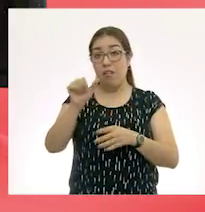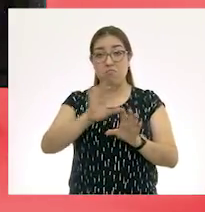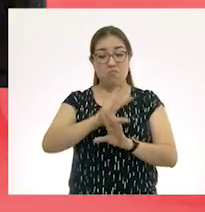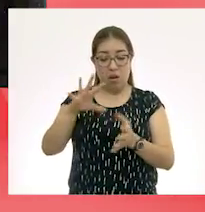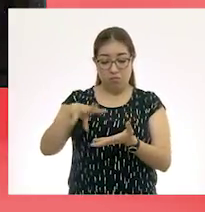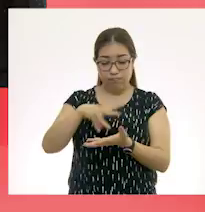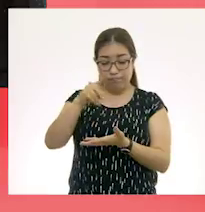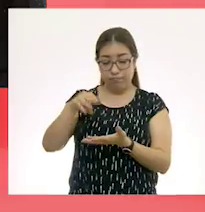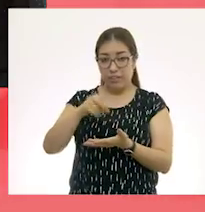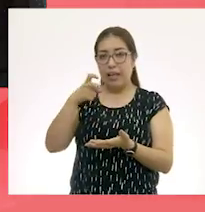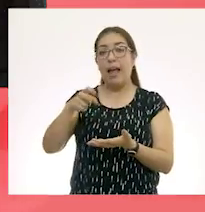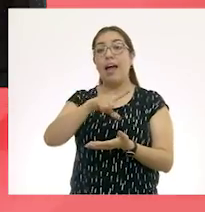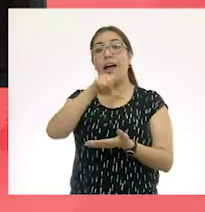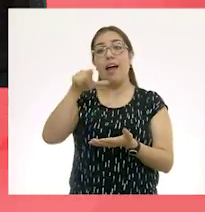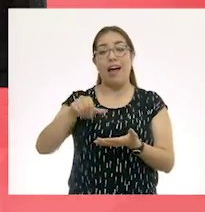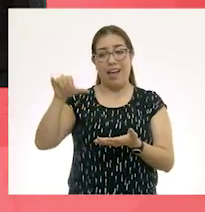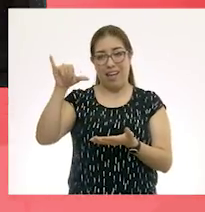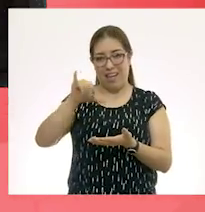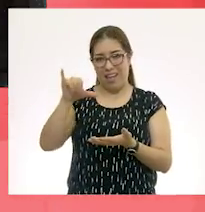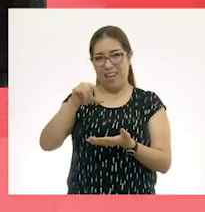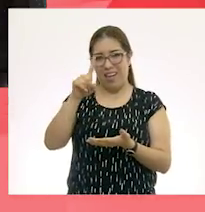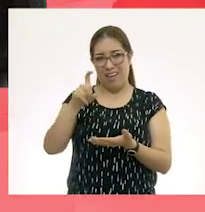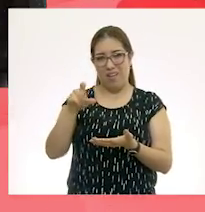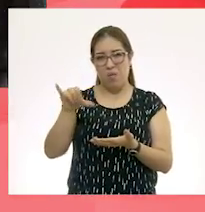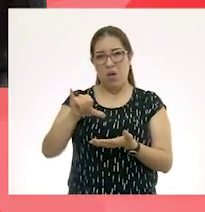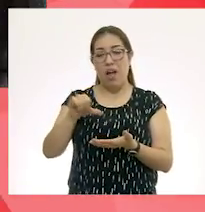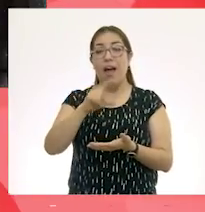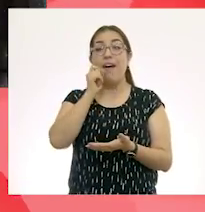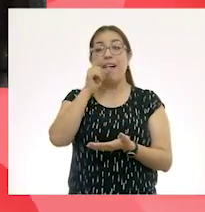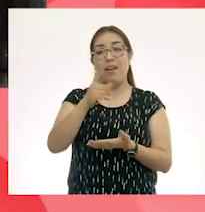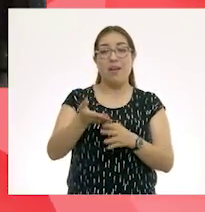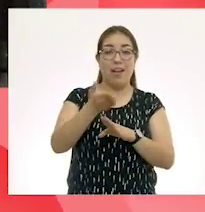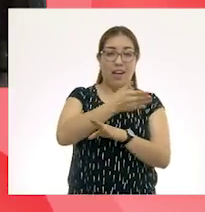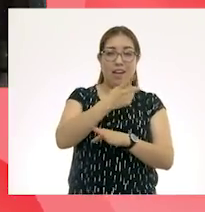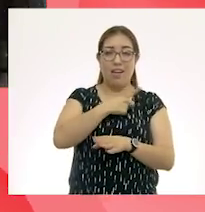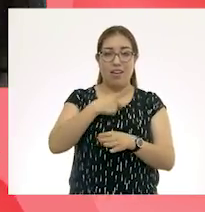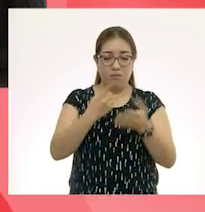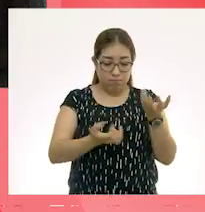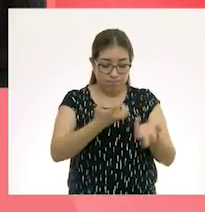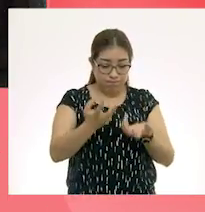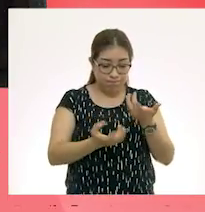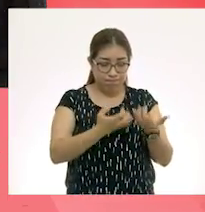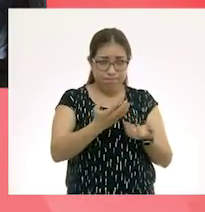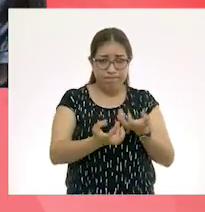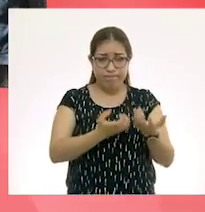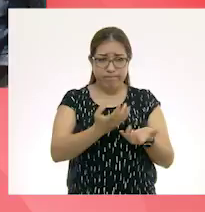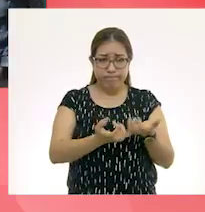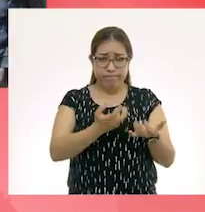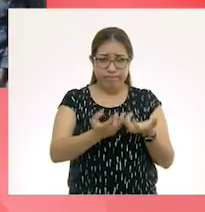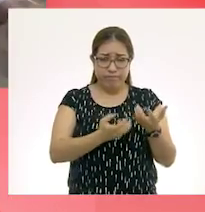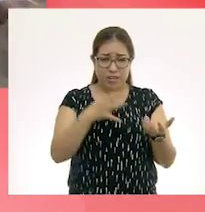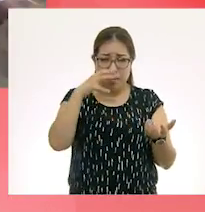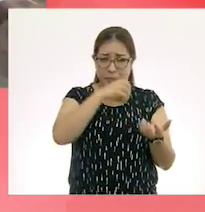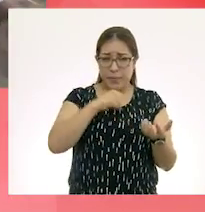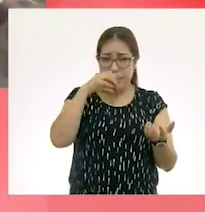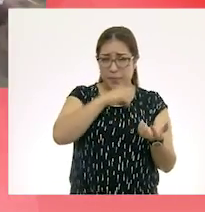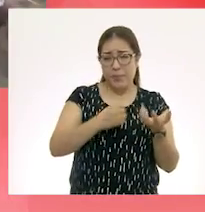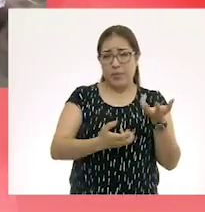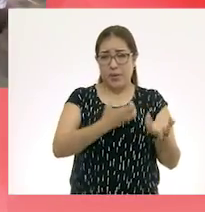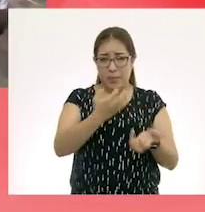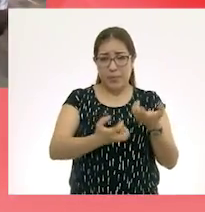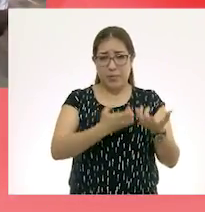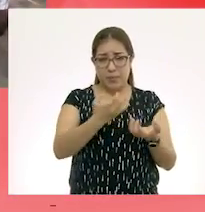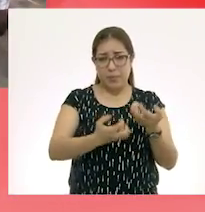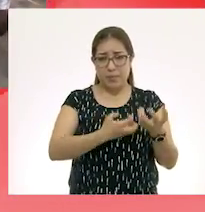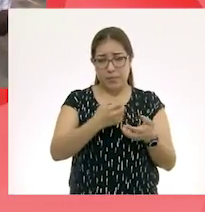ya líquido después de haber sido hervido, ¿verdad? Hervido, sí, hasta que da el punto de que esté ya bien espeso así para que pare el pilón.